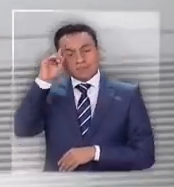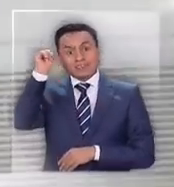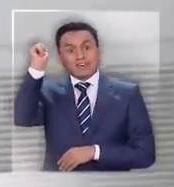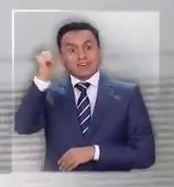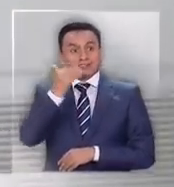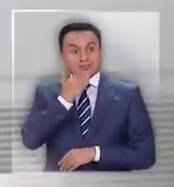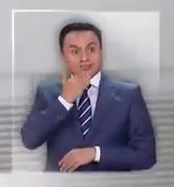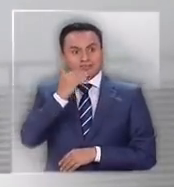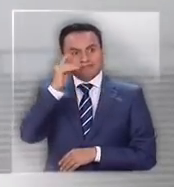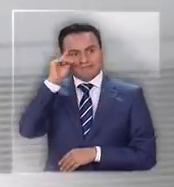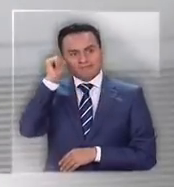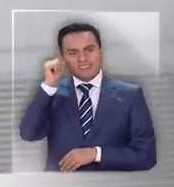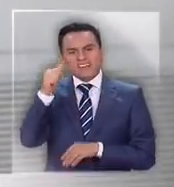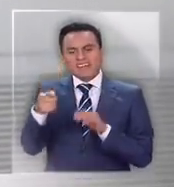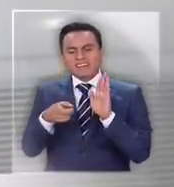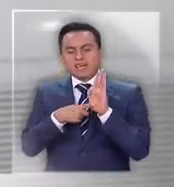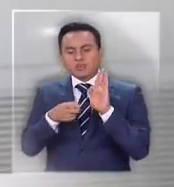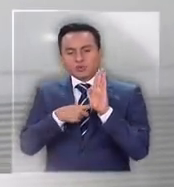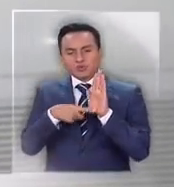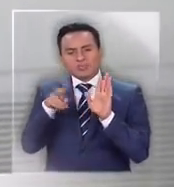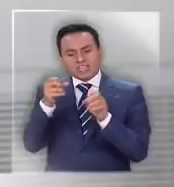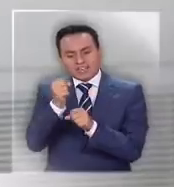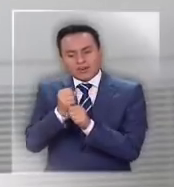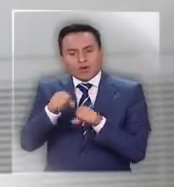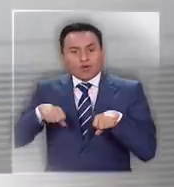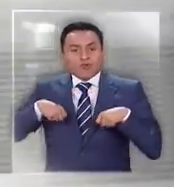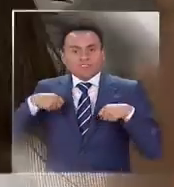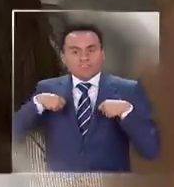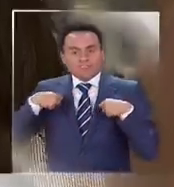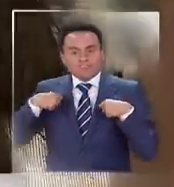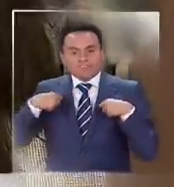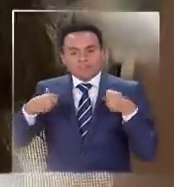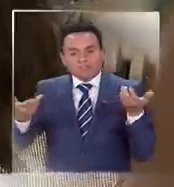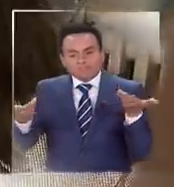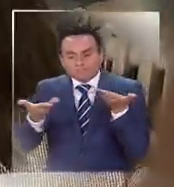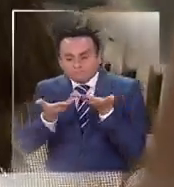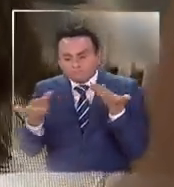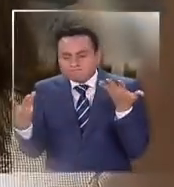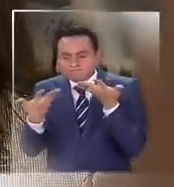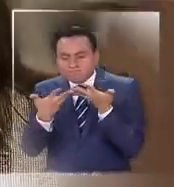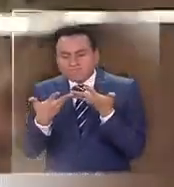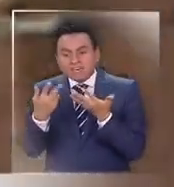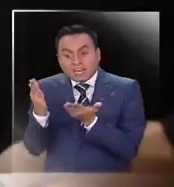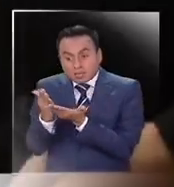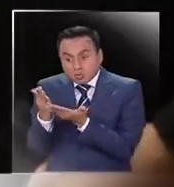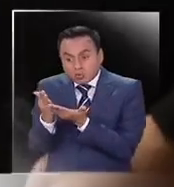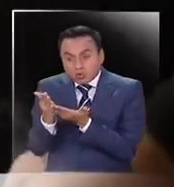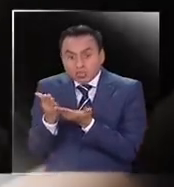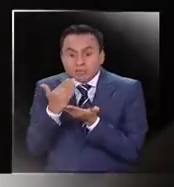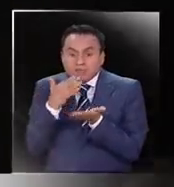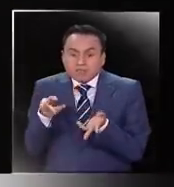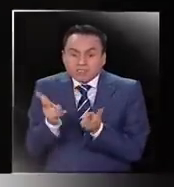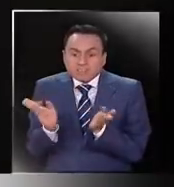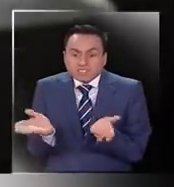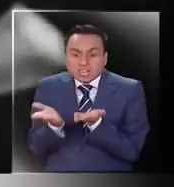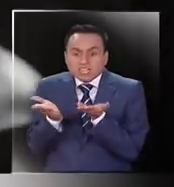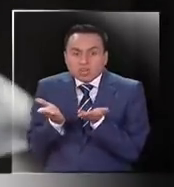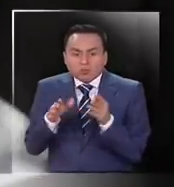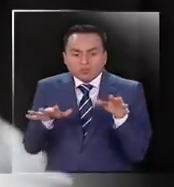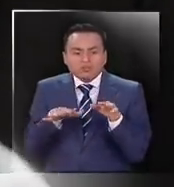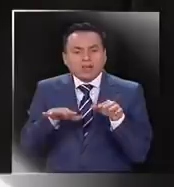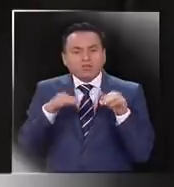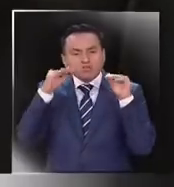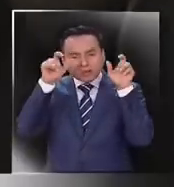creación de un estatuto del trabajo juvenil para compatibilizar los estudios, junto con facilitar la ocupación de